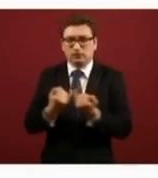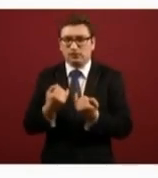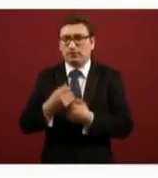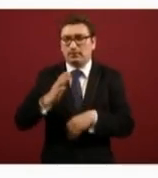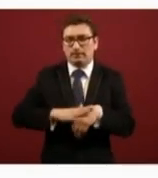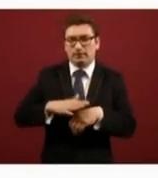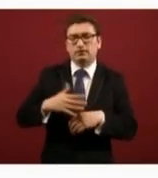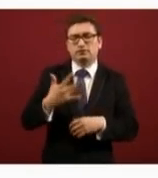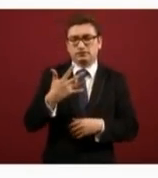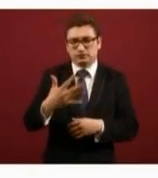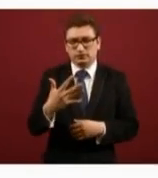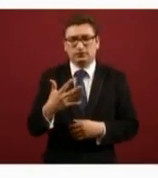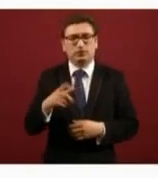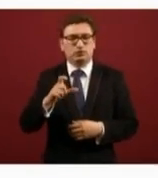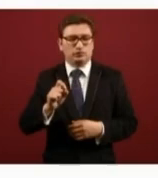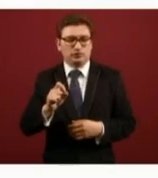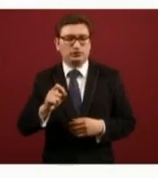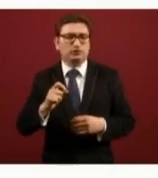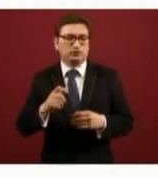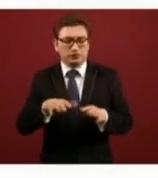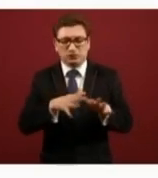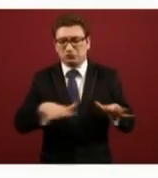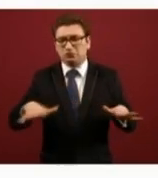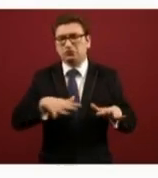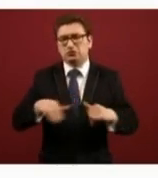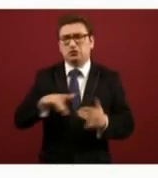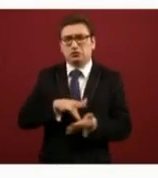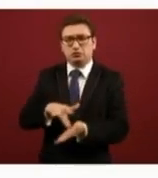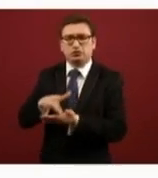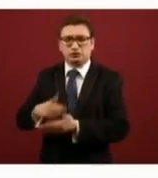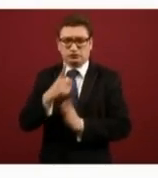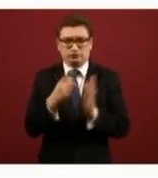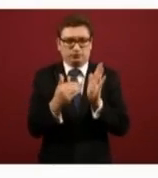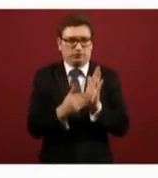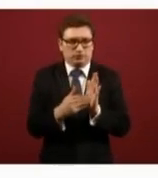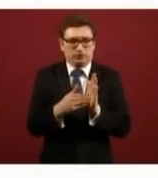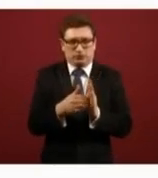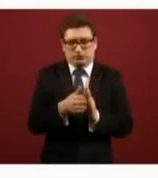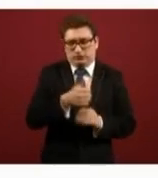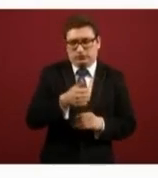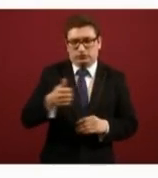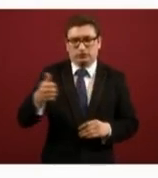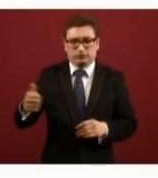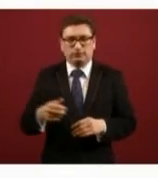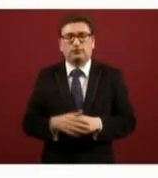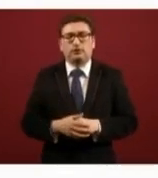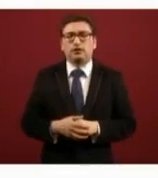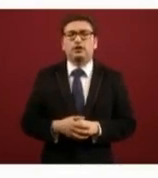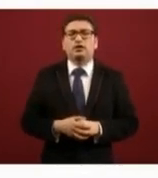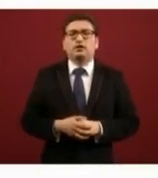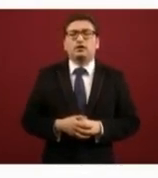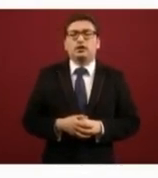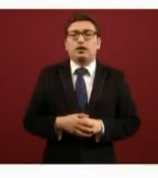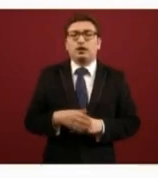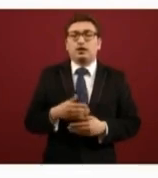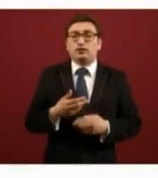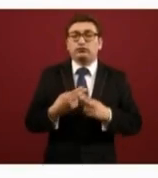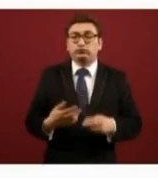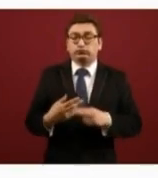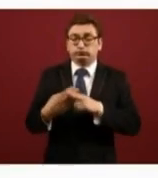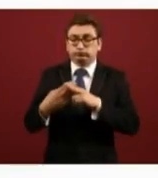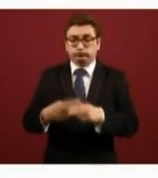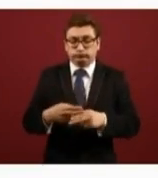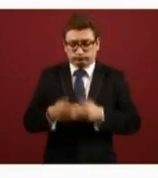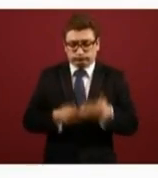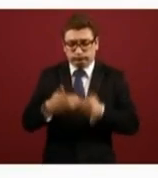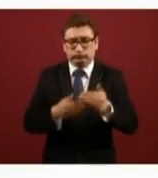5 hectáreas y hasta 20 hectáreas con un apoyo de 1.000 pesos por hectárea. Los avances al día de hoy son los